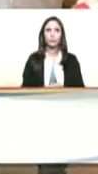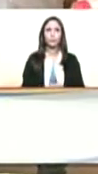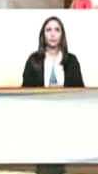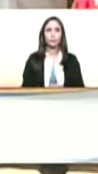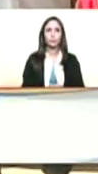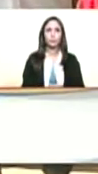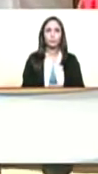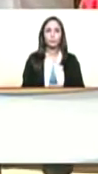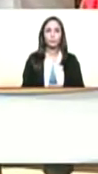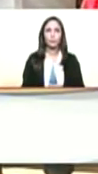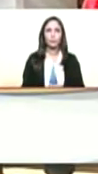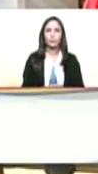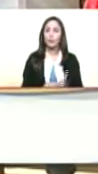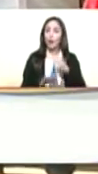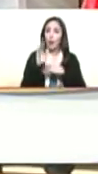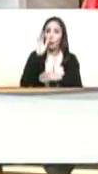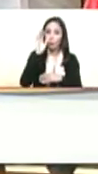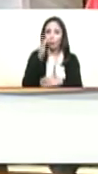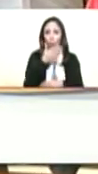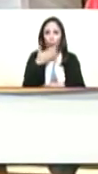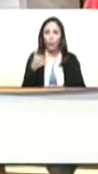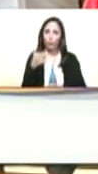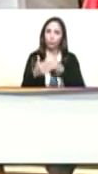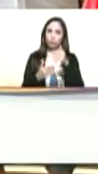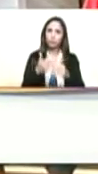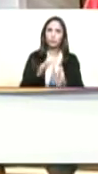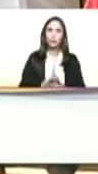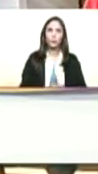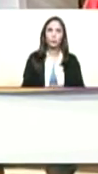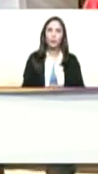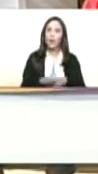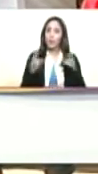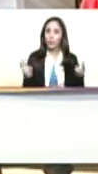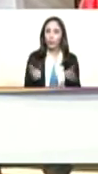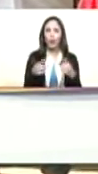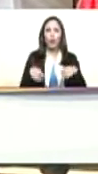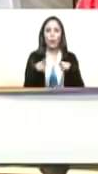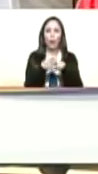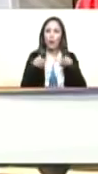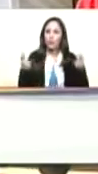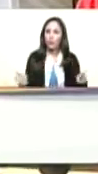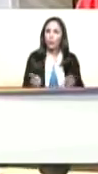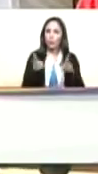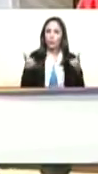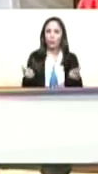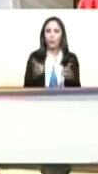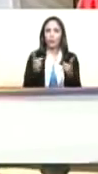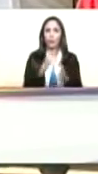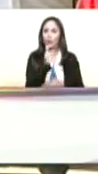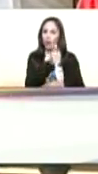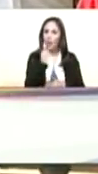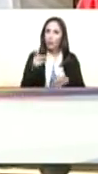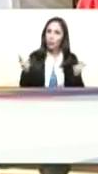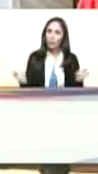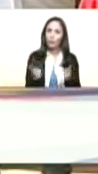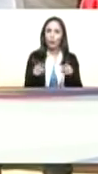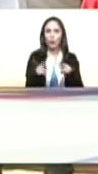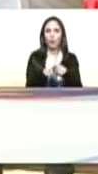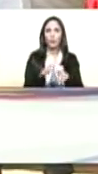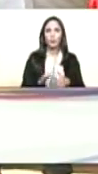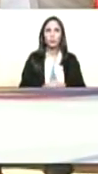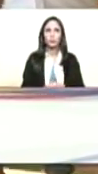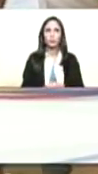ver el futuro y vencer, que es nuestro destino. La victoria, la victoria, la victoria del pueblo es nuestro destino, más